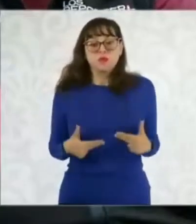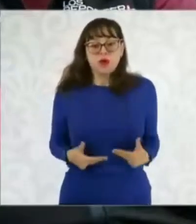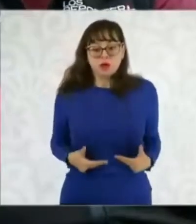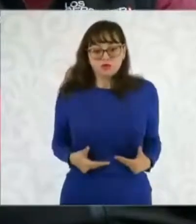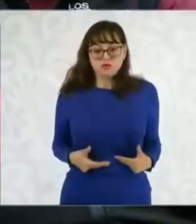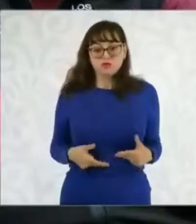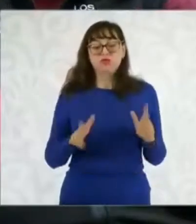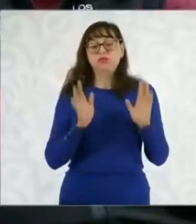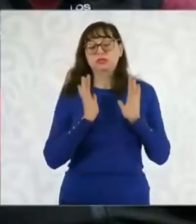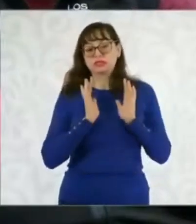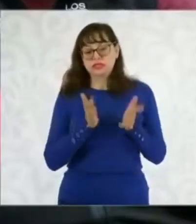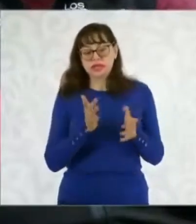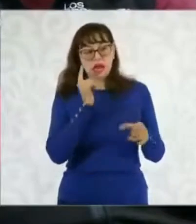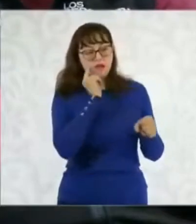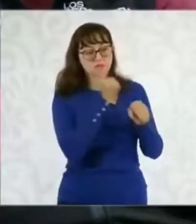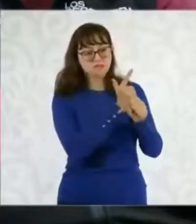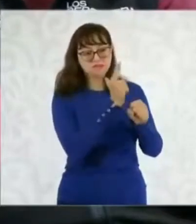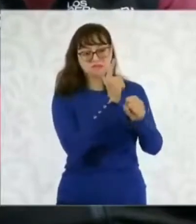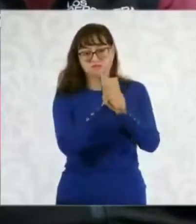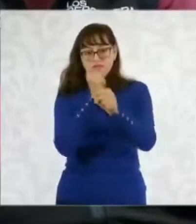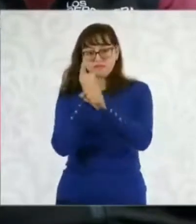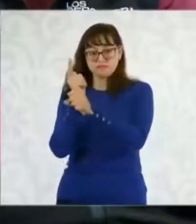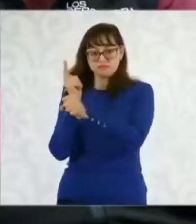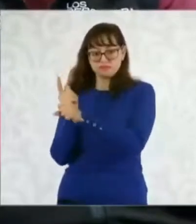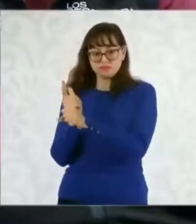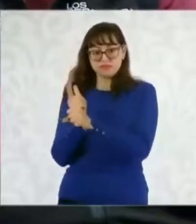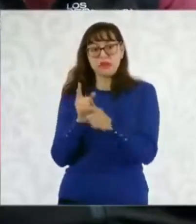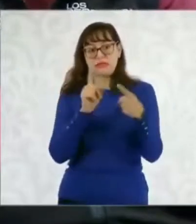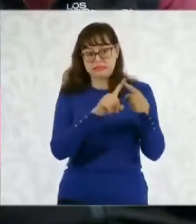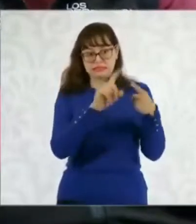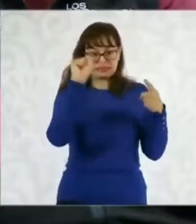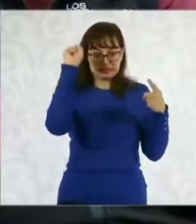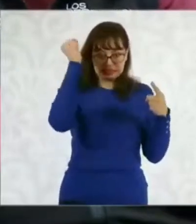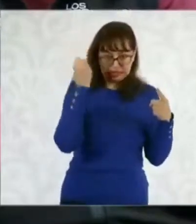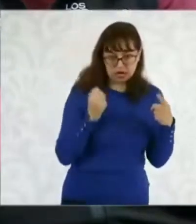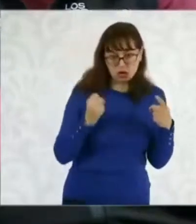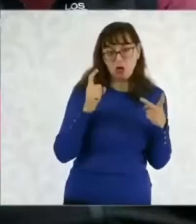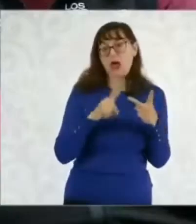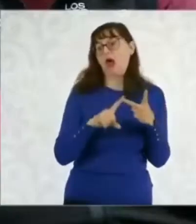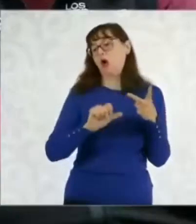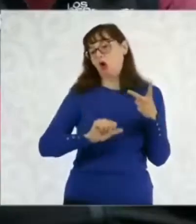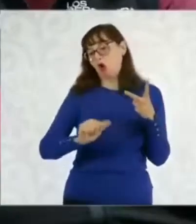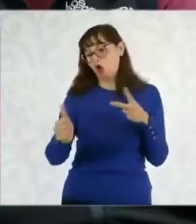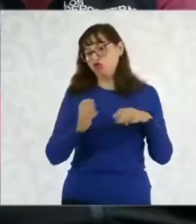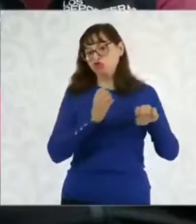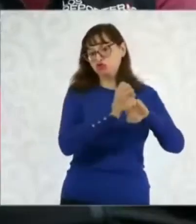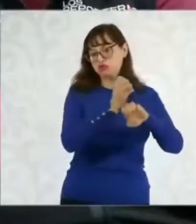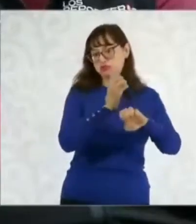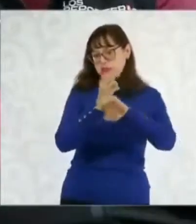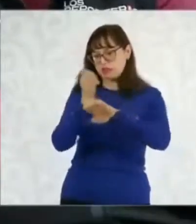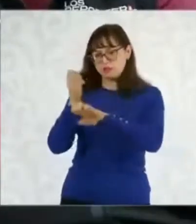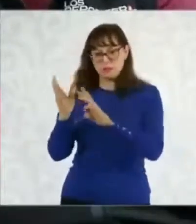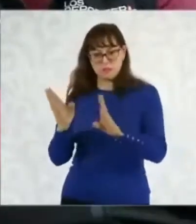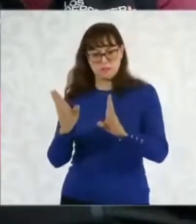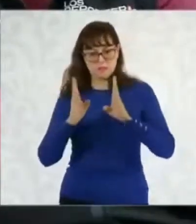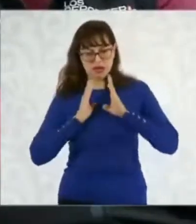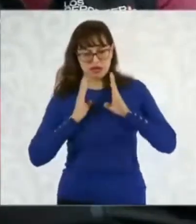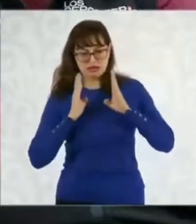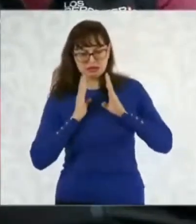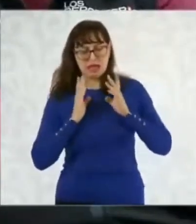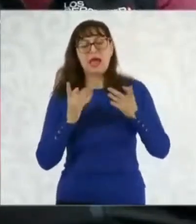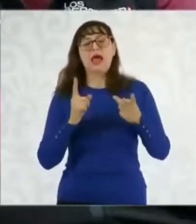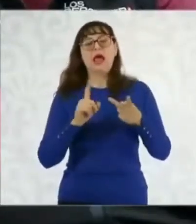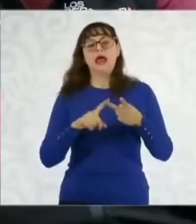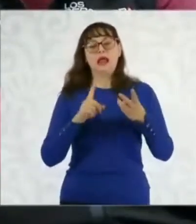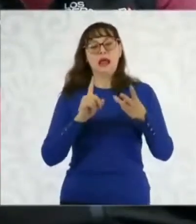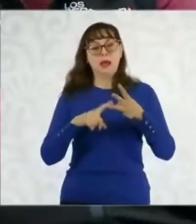manejado en varios momentos, sí en el marco de lo que ha sucedido en Sinaloa, pero también en otros estados, la actuación de elementos militares, pero también de